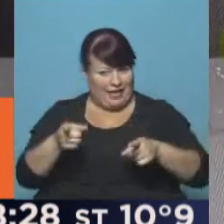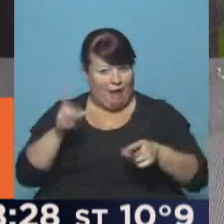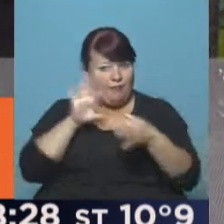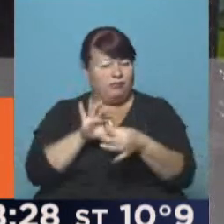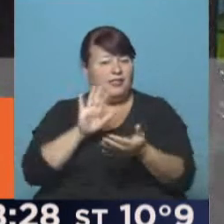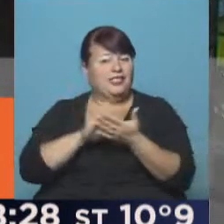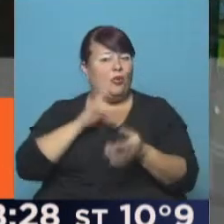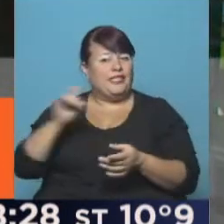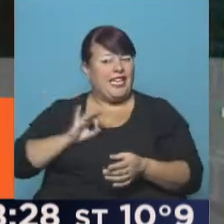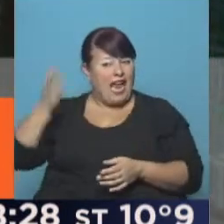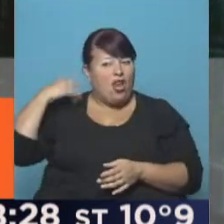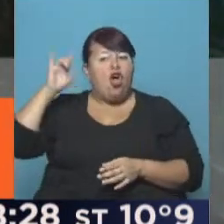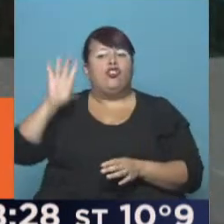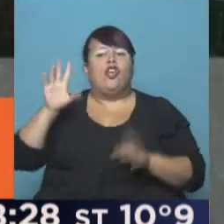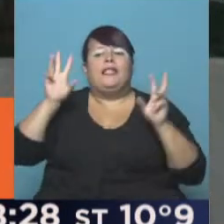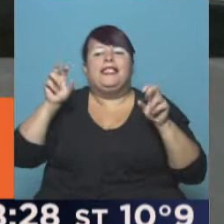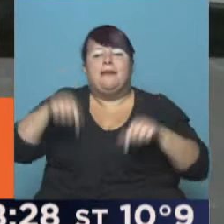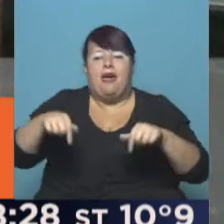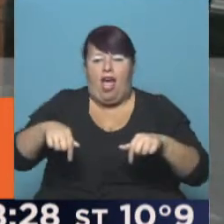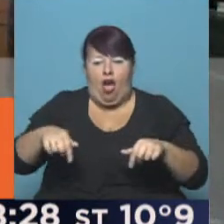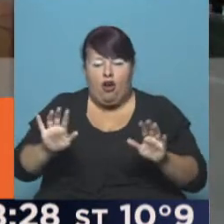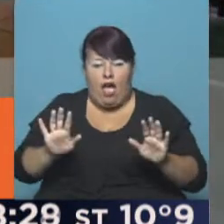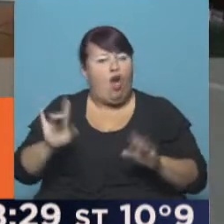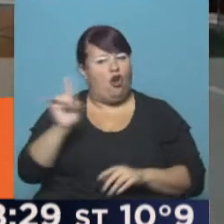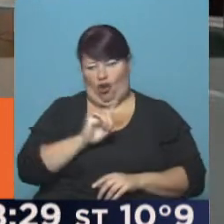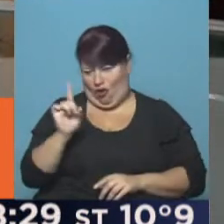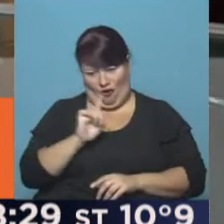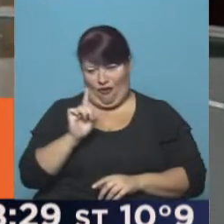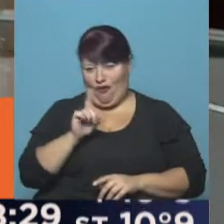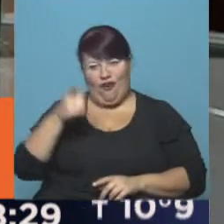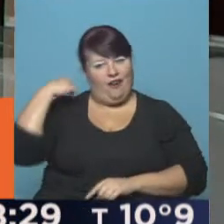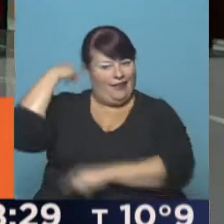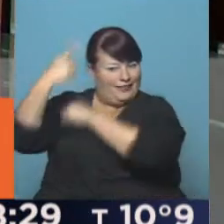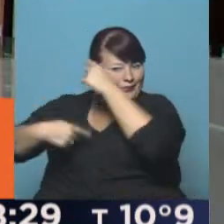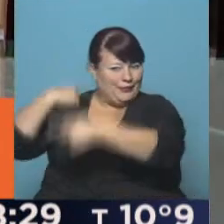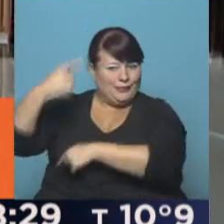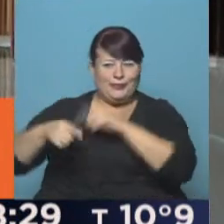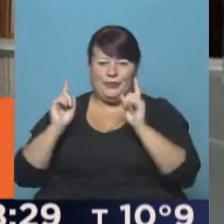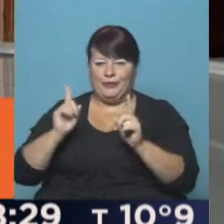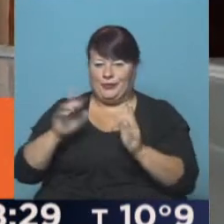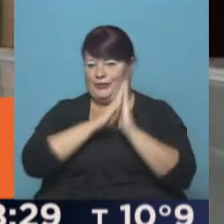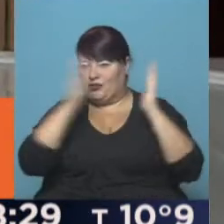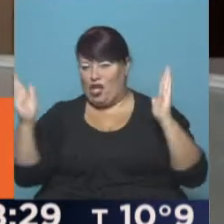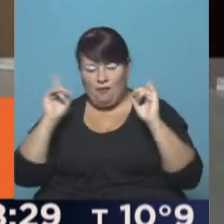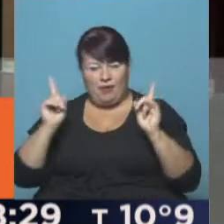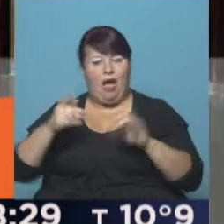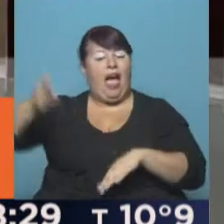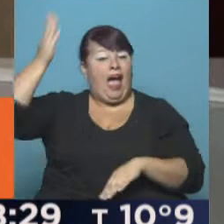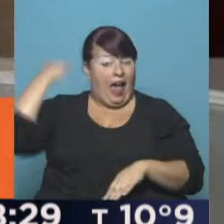relacionar con el siglo que pasó o solamente es una cuestión que tiene que ver con el ahora? No, es una herencia de todo ese periodo.